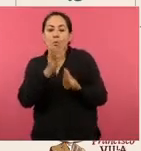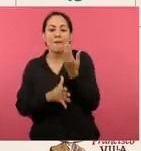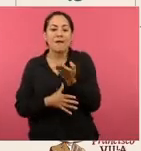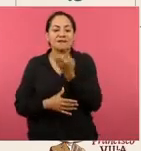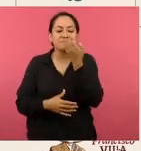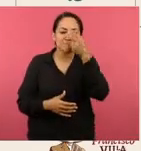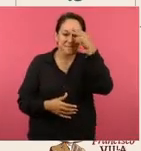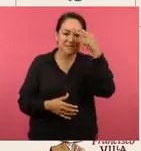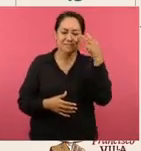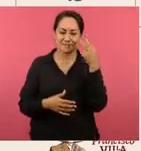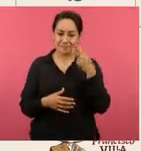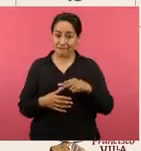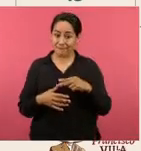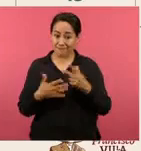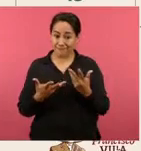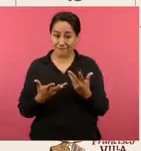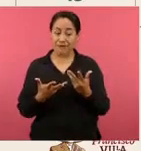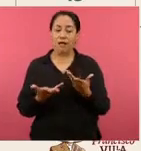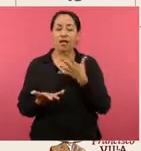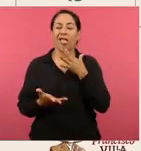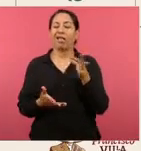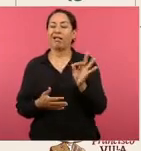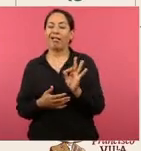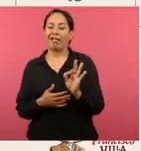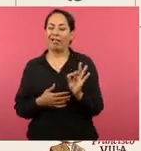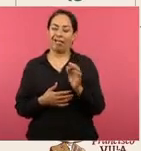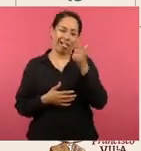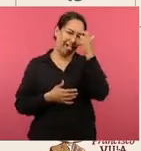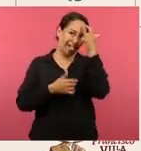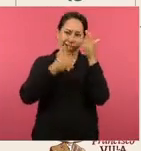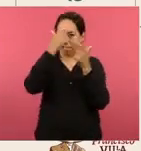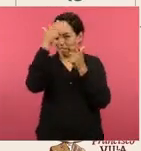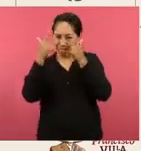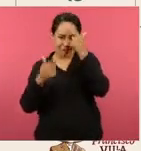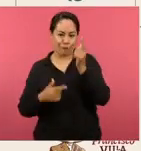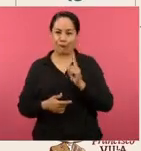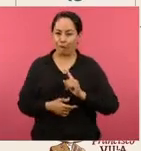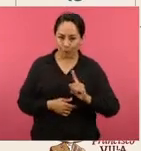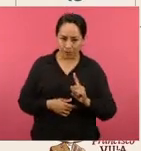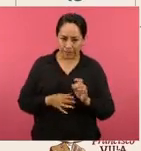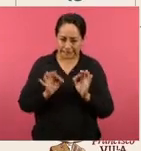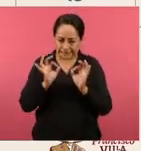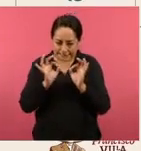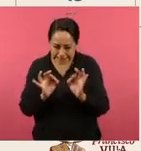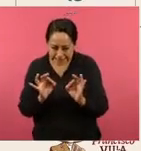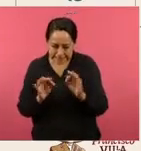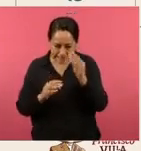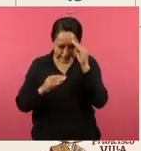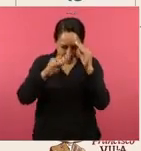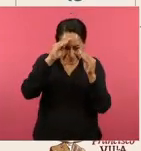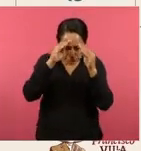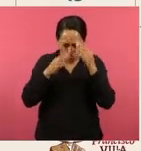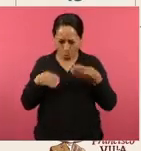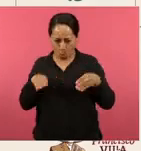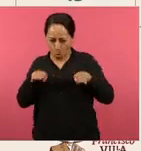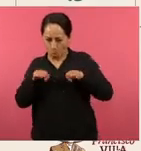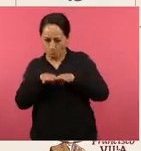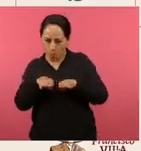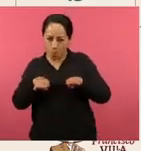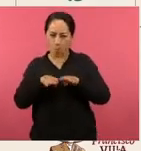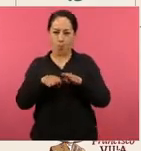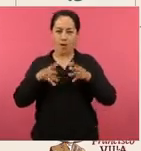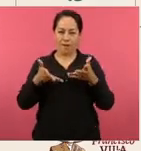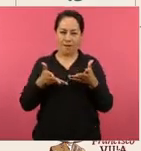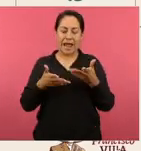se están construyendo de la nada, sino justamente encontrando áreas de oportunidad donde el libro, donde el proyecto